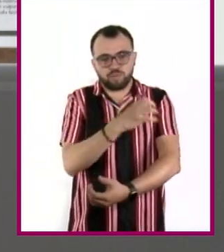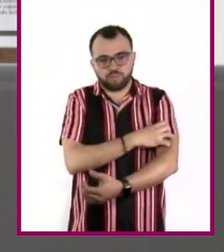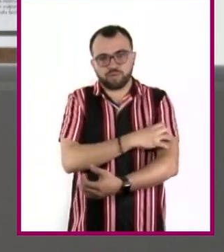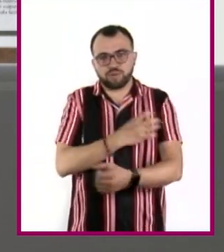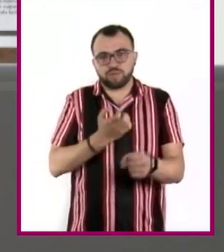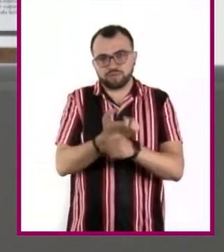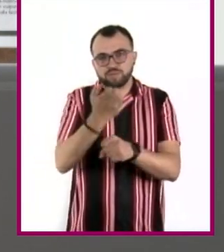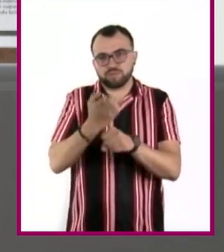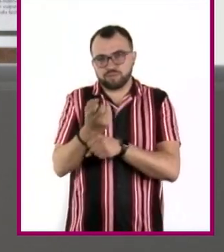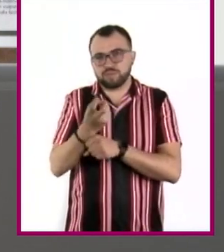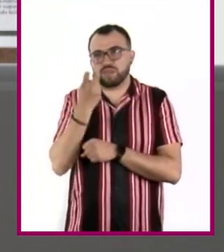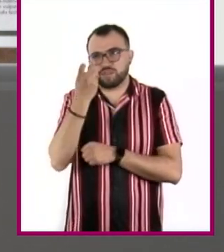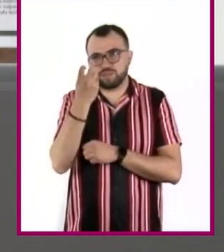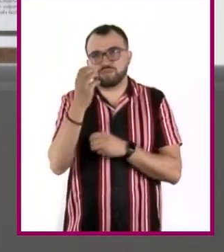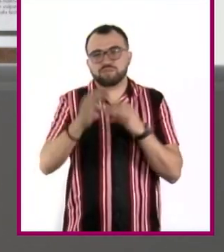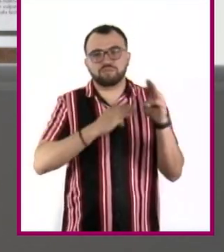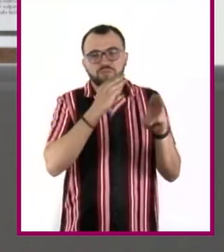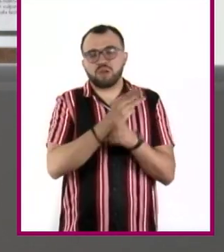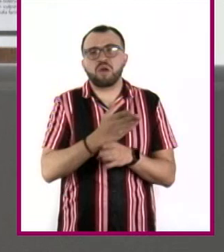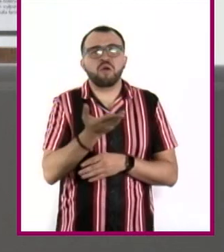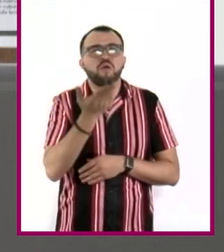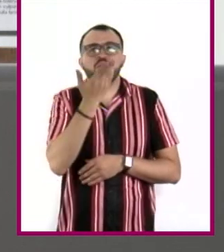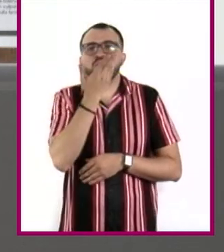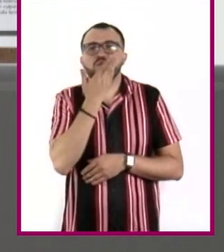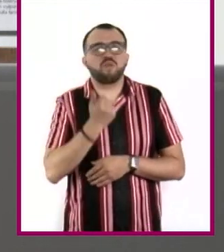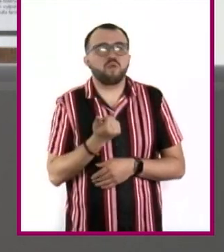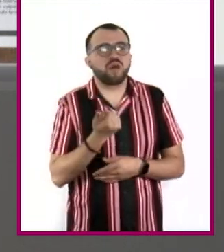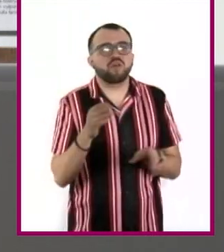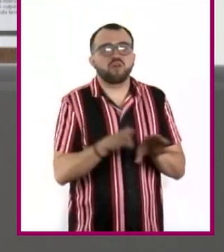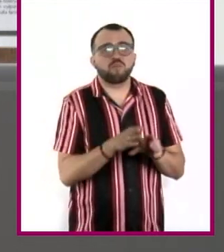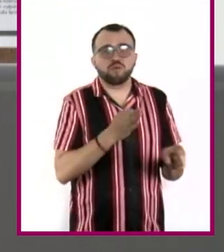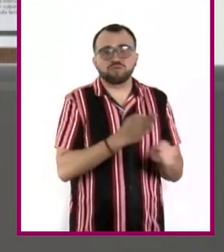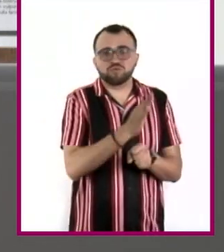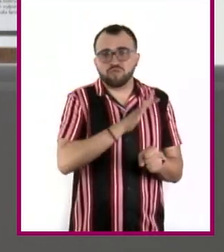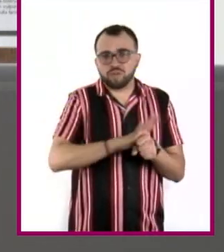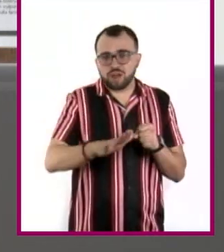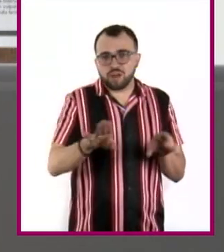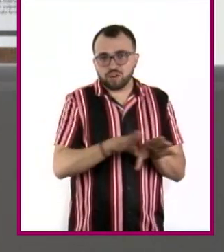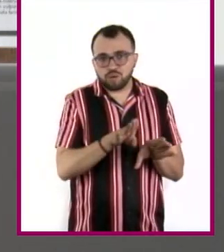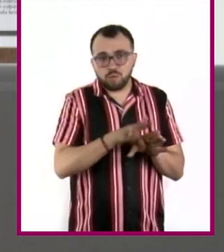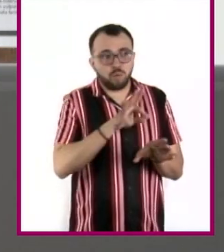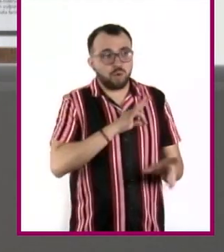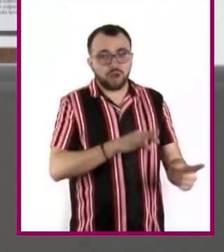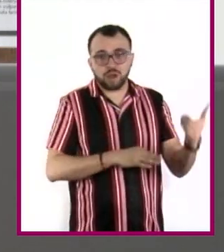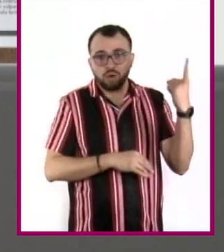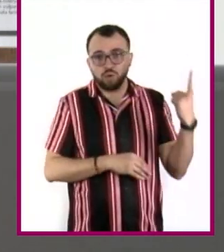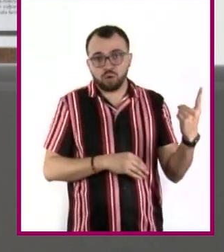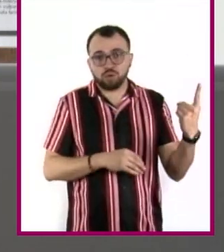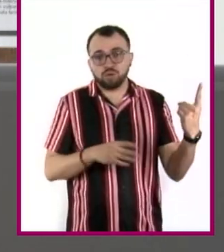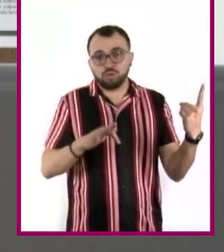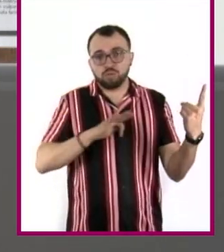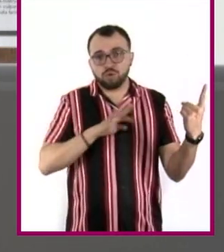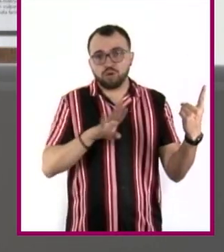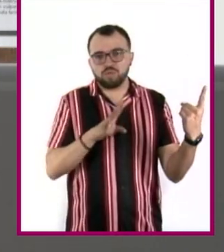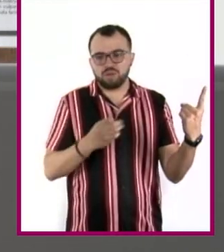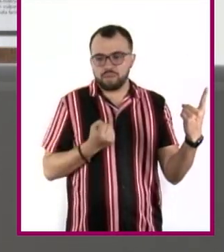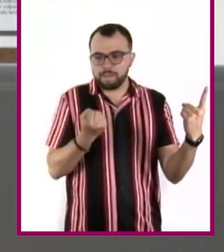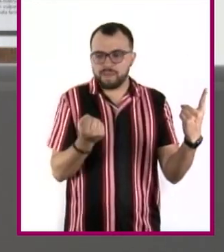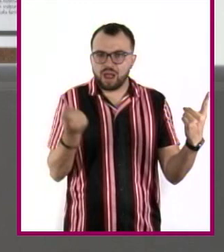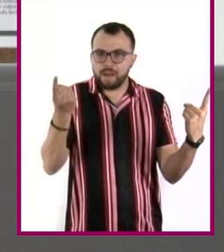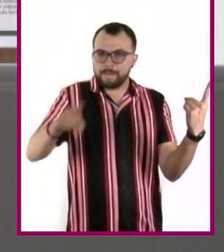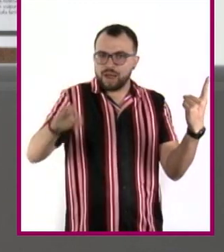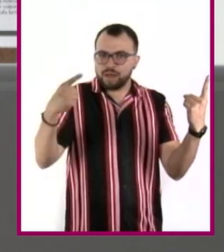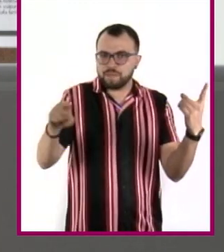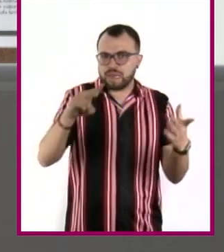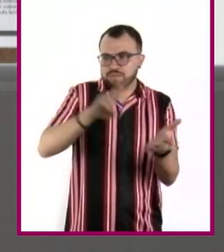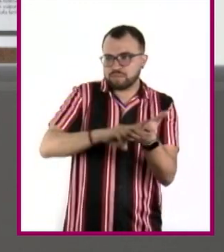el escenario global no hay ninguna potencia autosuficiente que se baste por sí misma o tenga la capacidad para imponer normas y valores